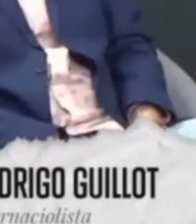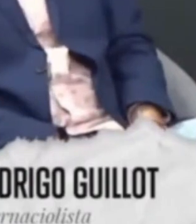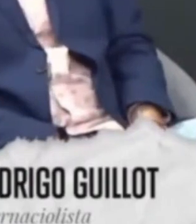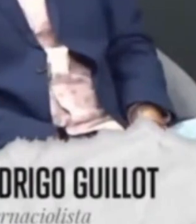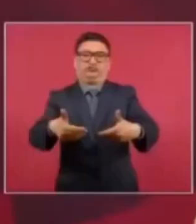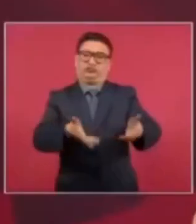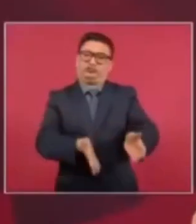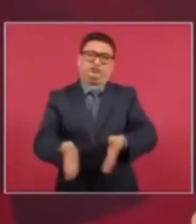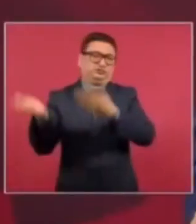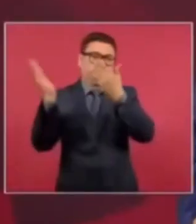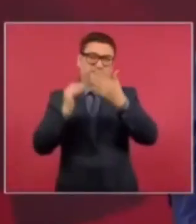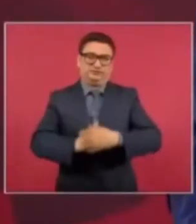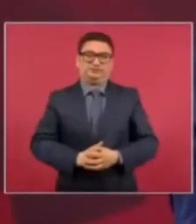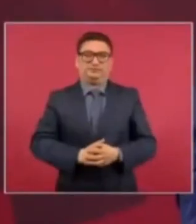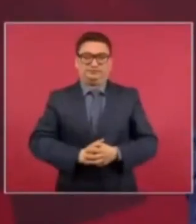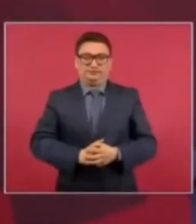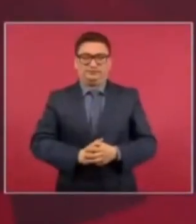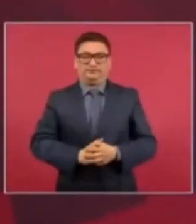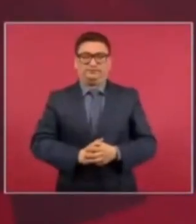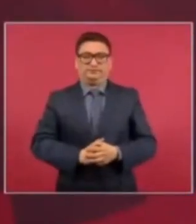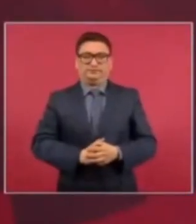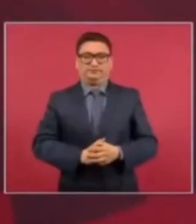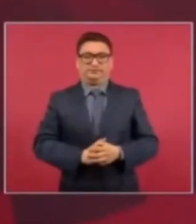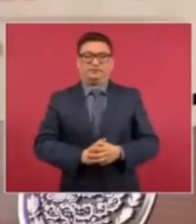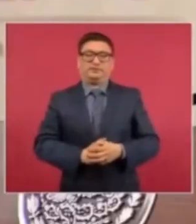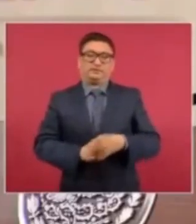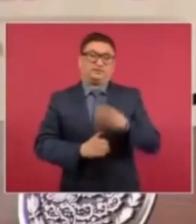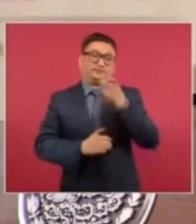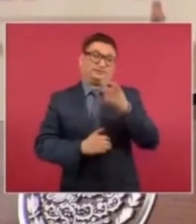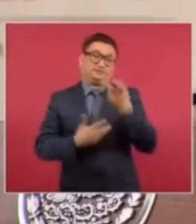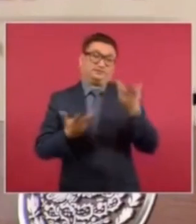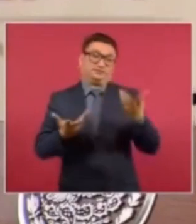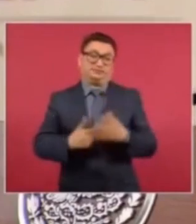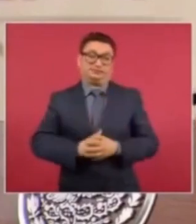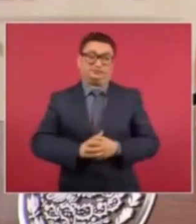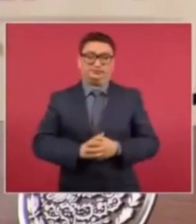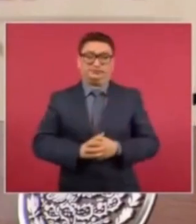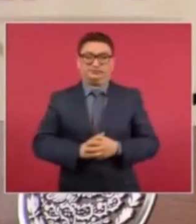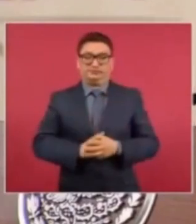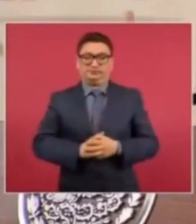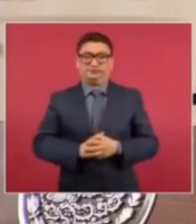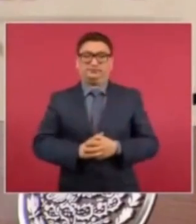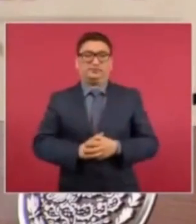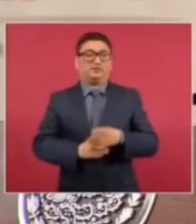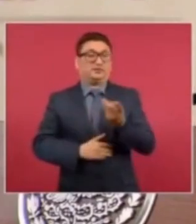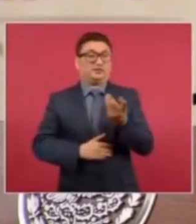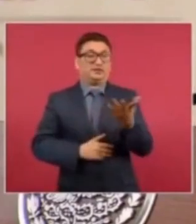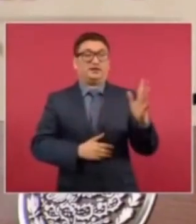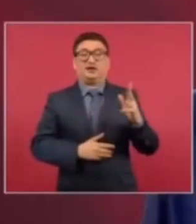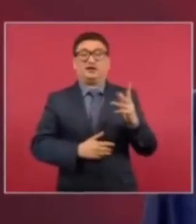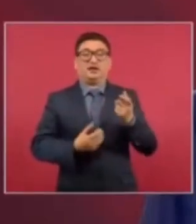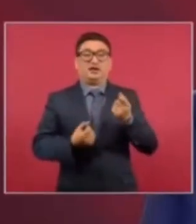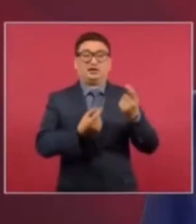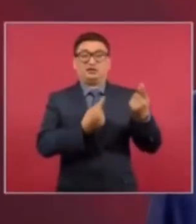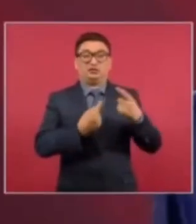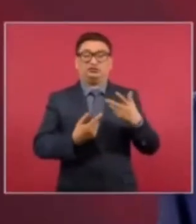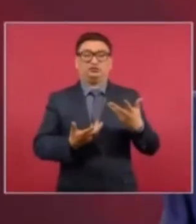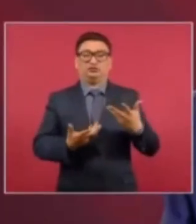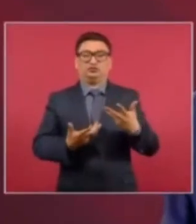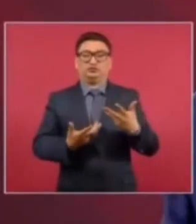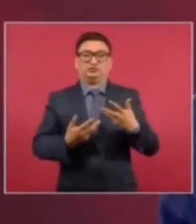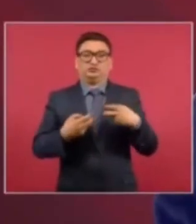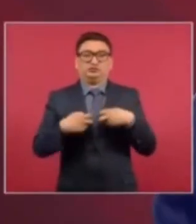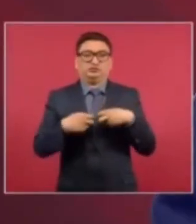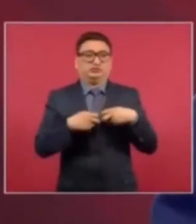de jóvenes, etcétera, etcétera, que rescatan la mañanera y la distribuyen. Pero además hay una lógica temporal muy interesante.